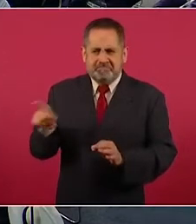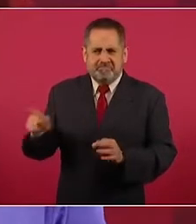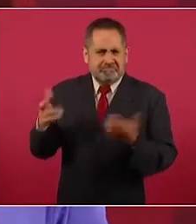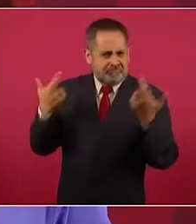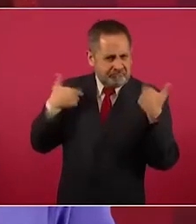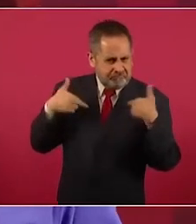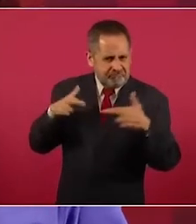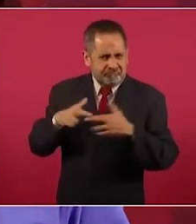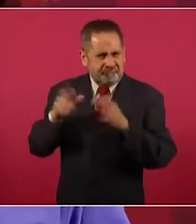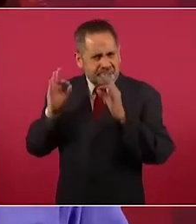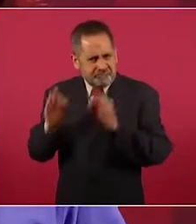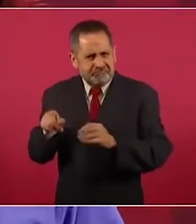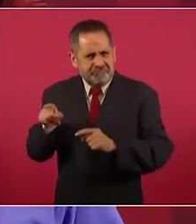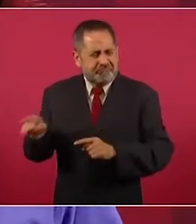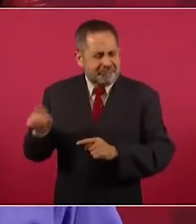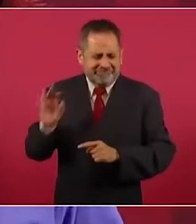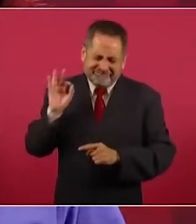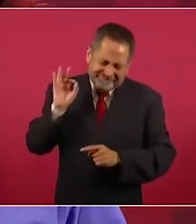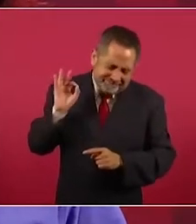maestra